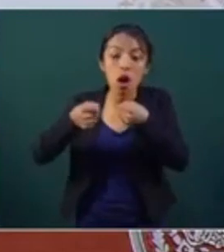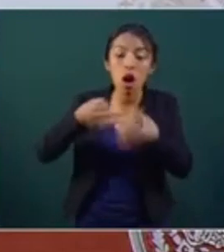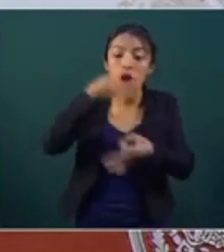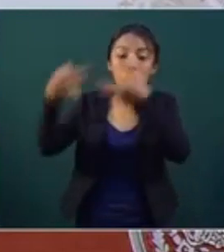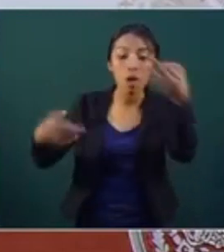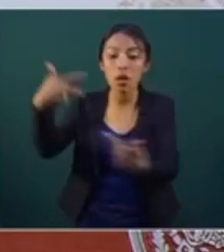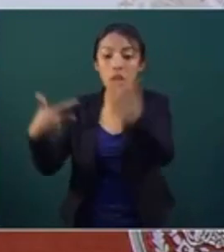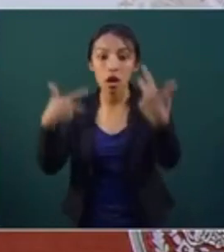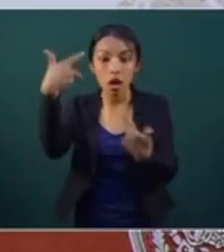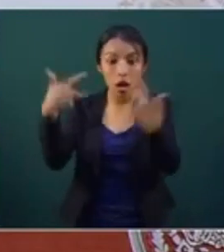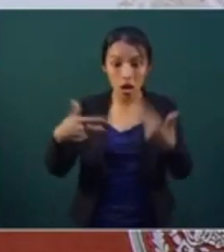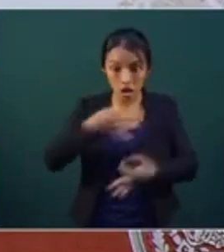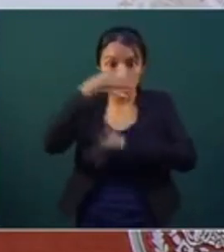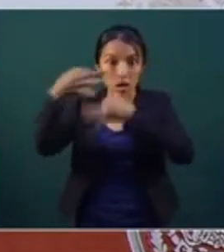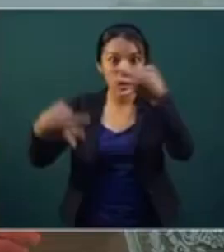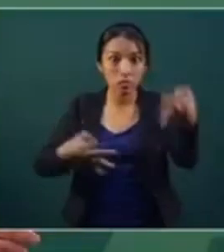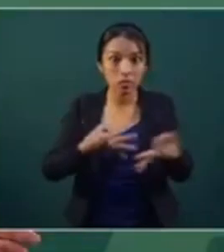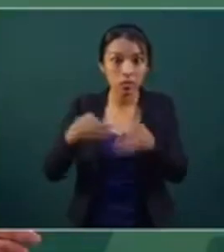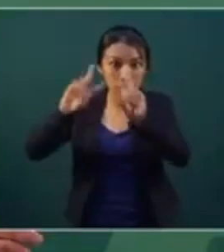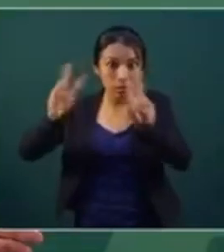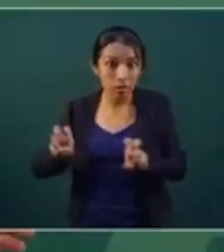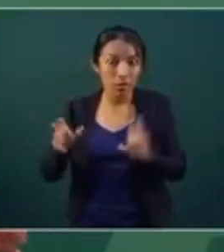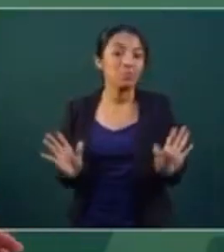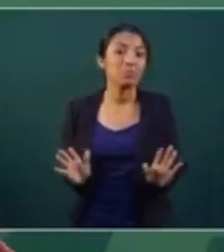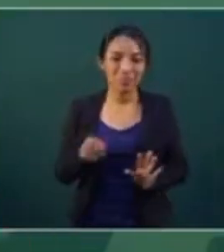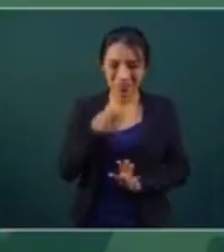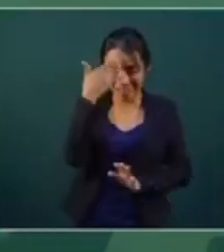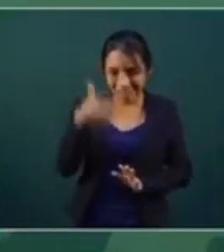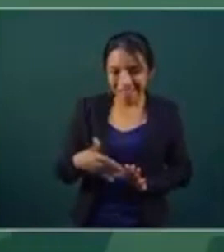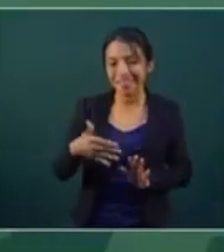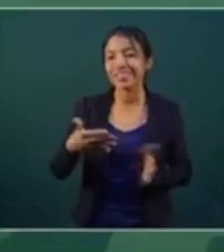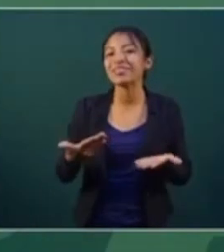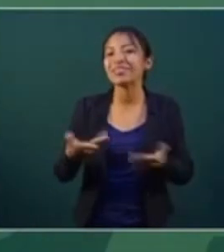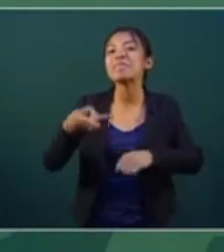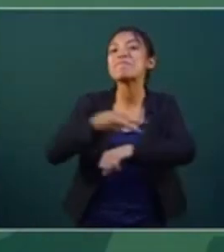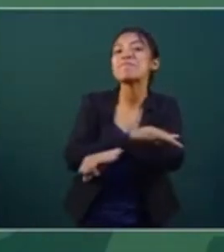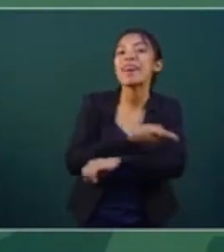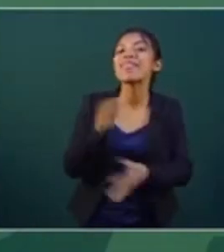asunto, porque una de esas, como suele pasar,